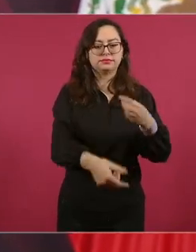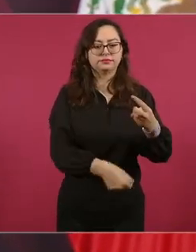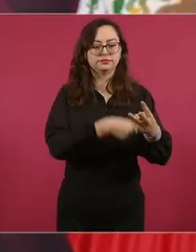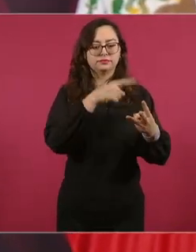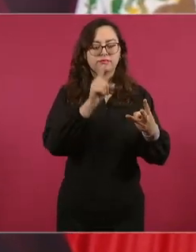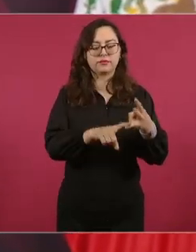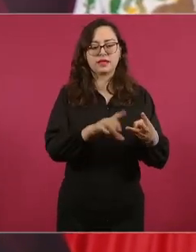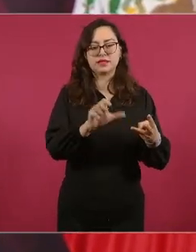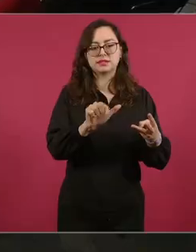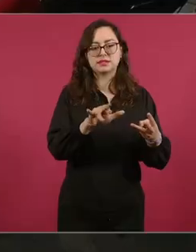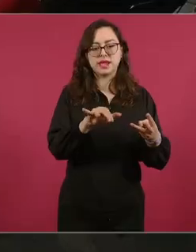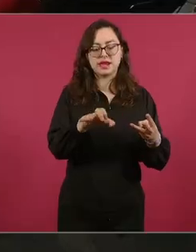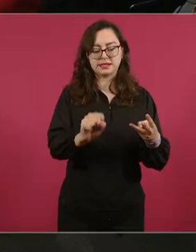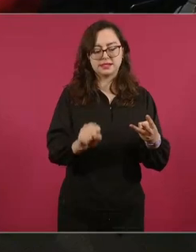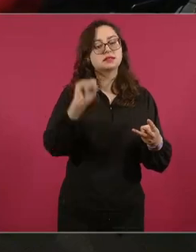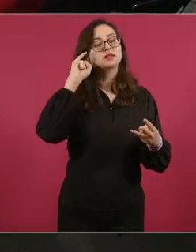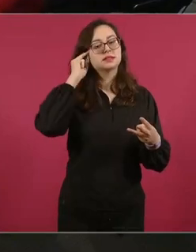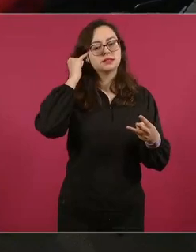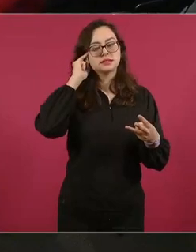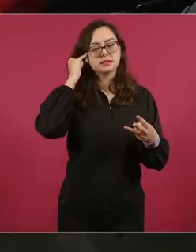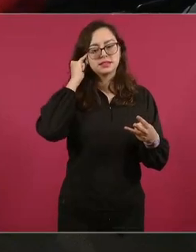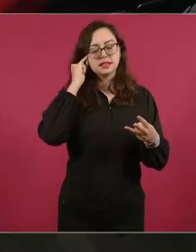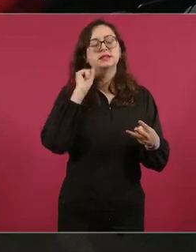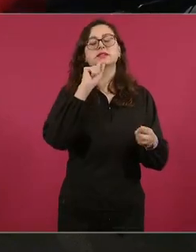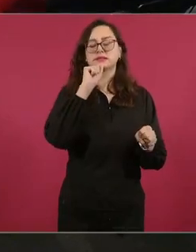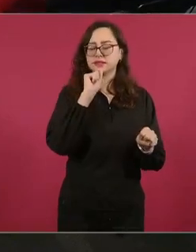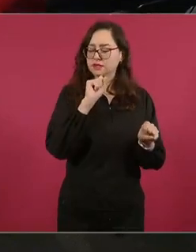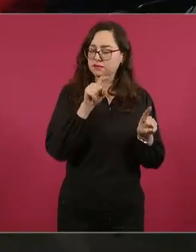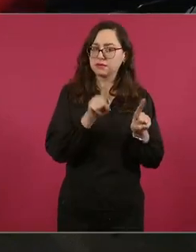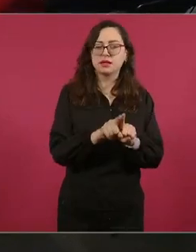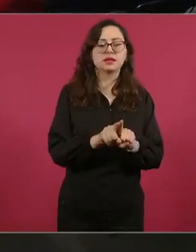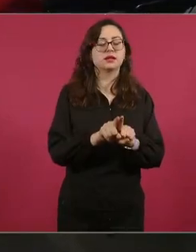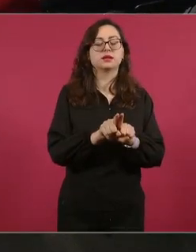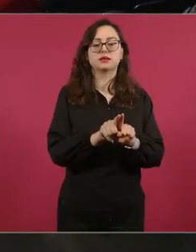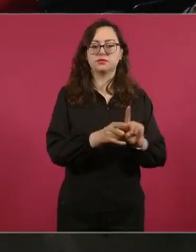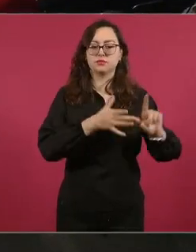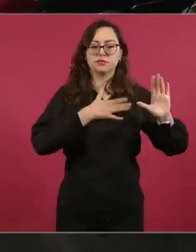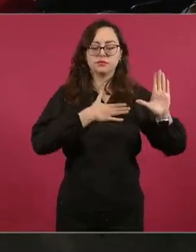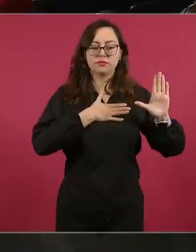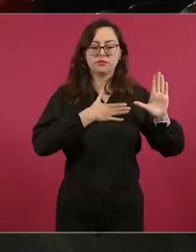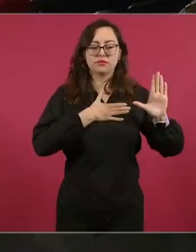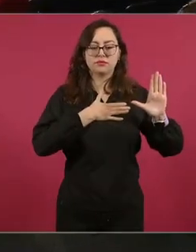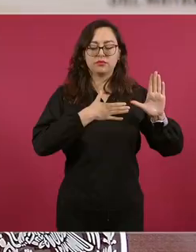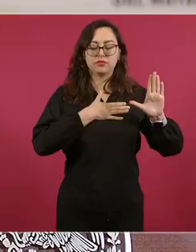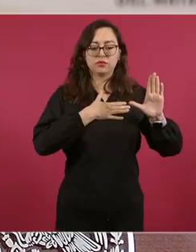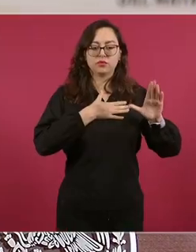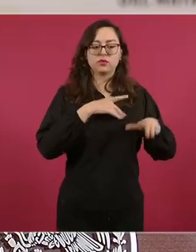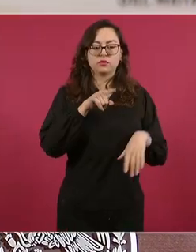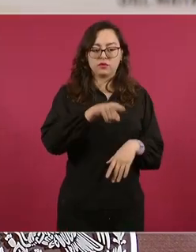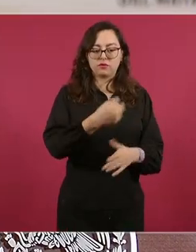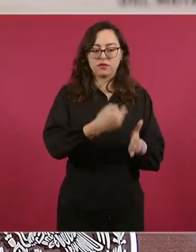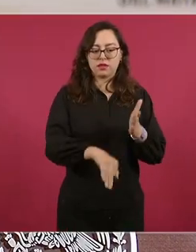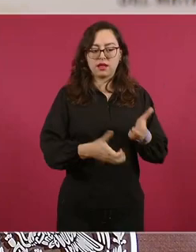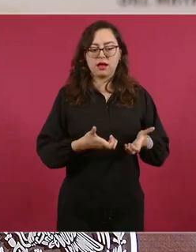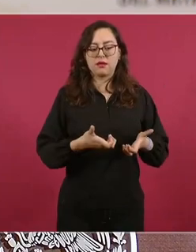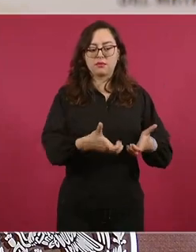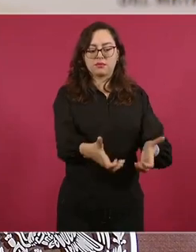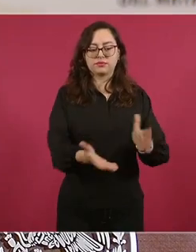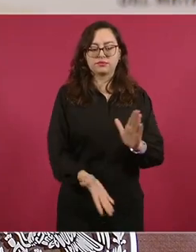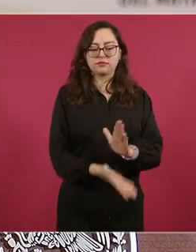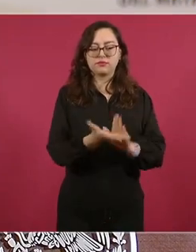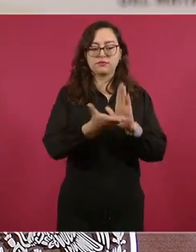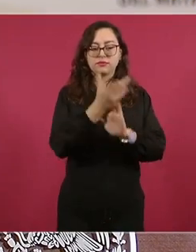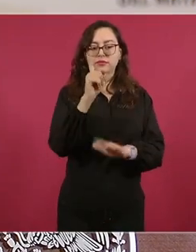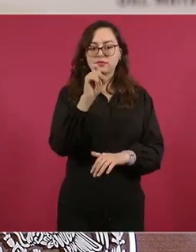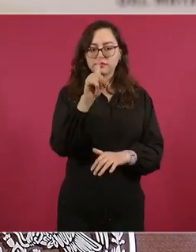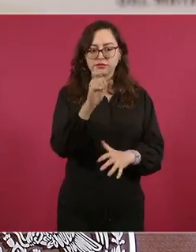los seris, ahí el compromiso es construirle los caminos y que no les falte